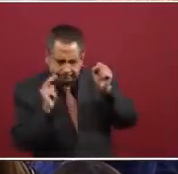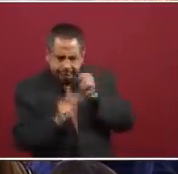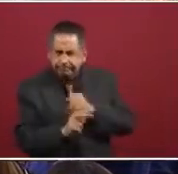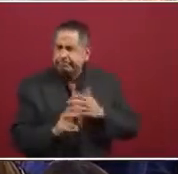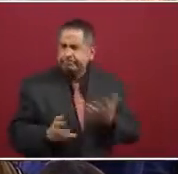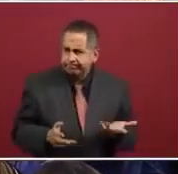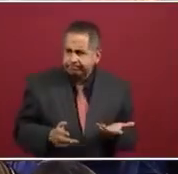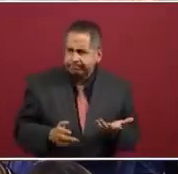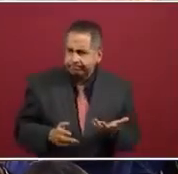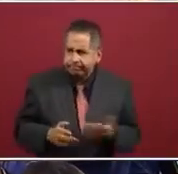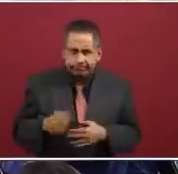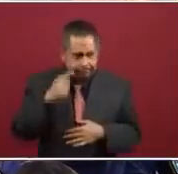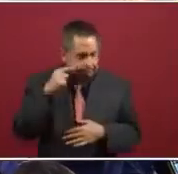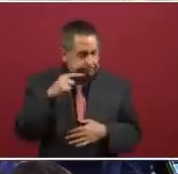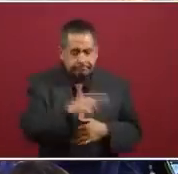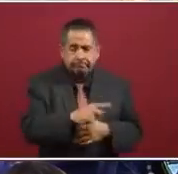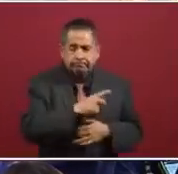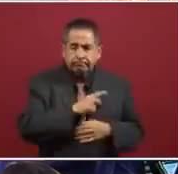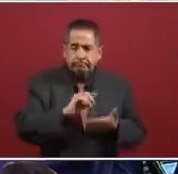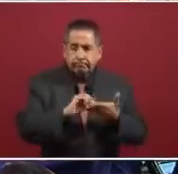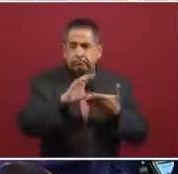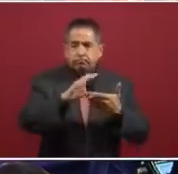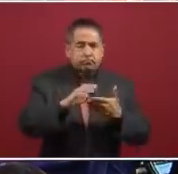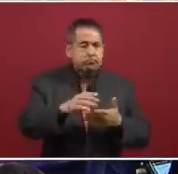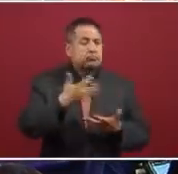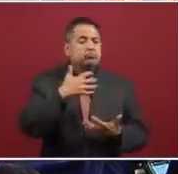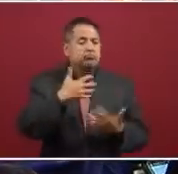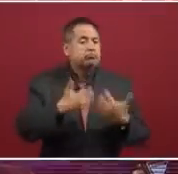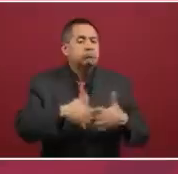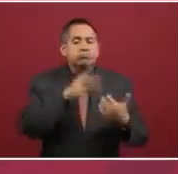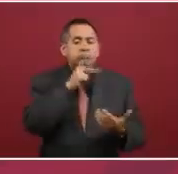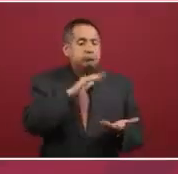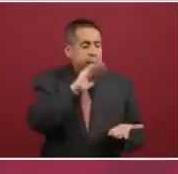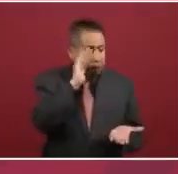la caída en la producción de petróleo